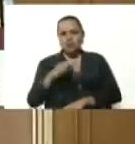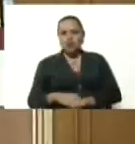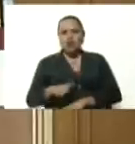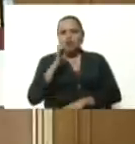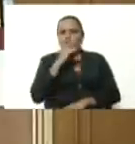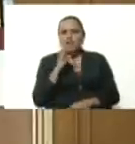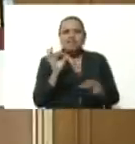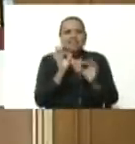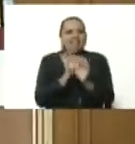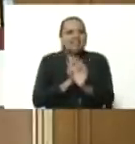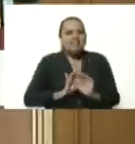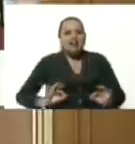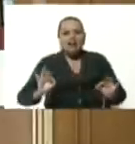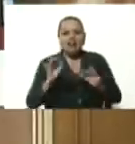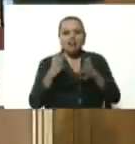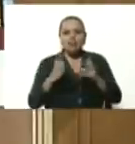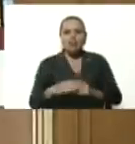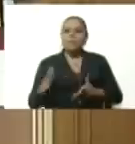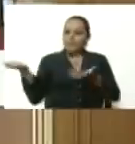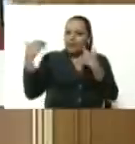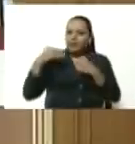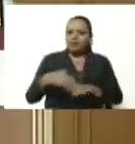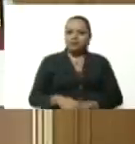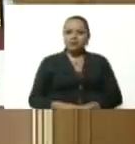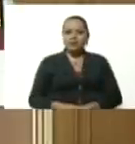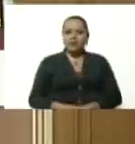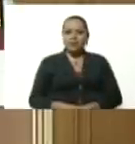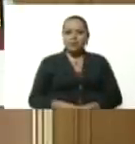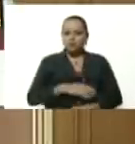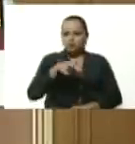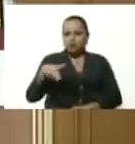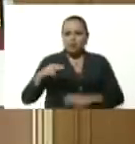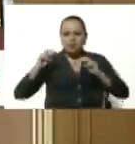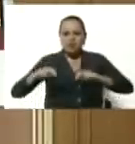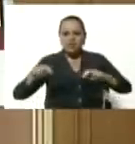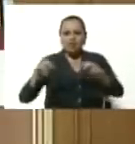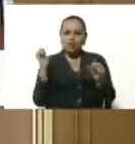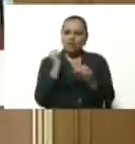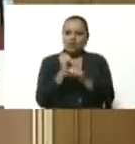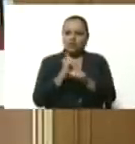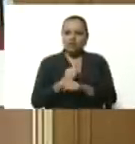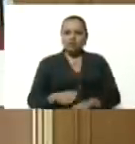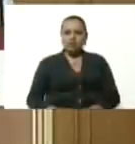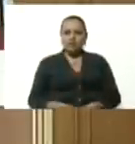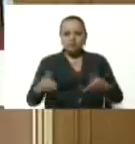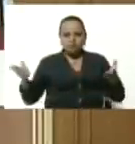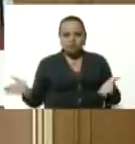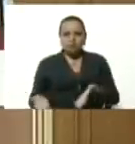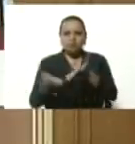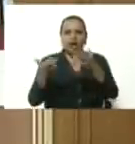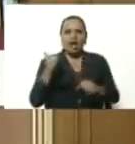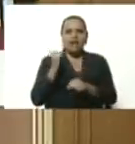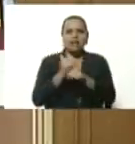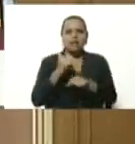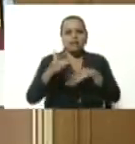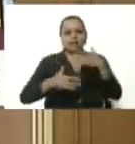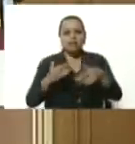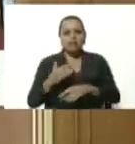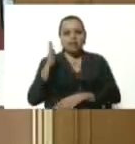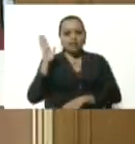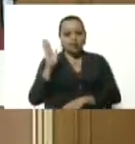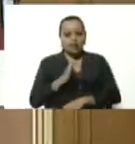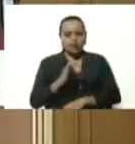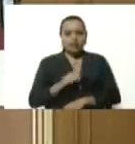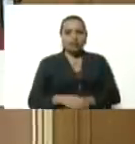de miedo. Vengan pues, vamos a sentarnos a trabajar, vamos a avanzar en las jornadas que vienen, y vean